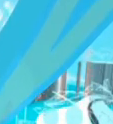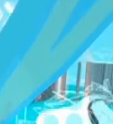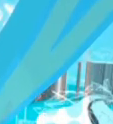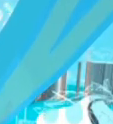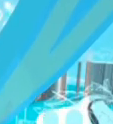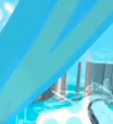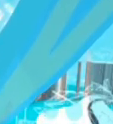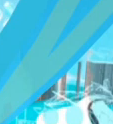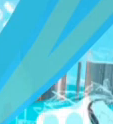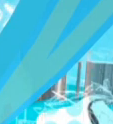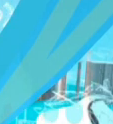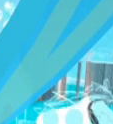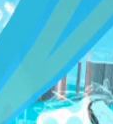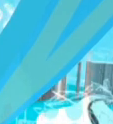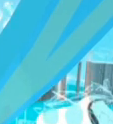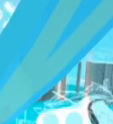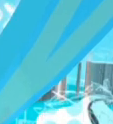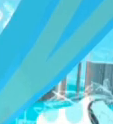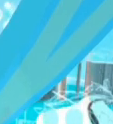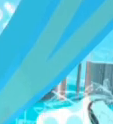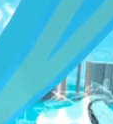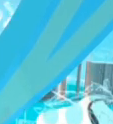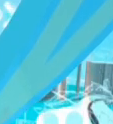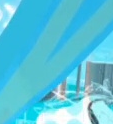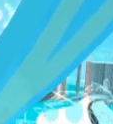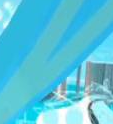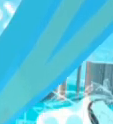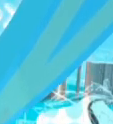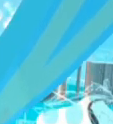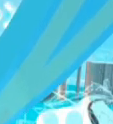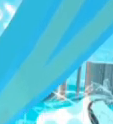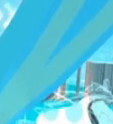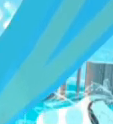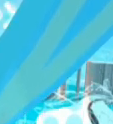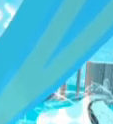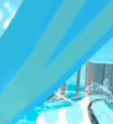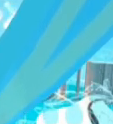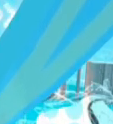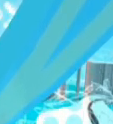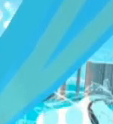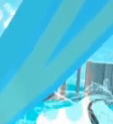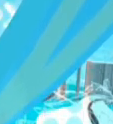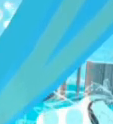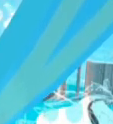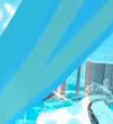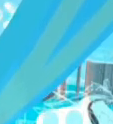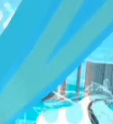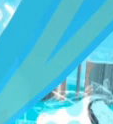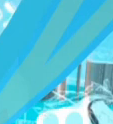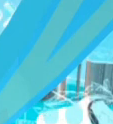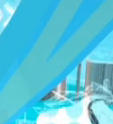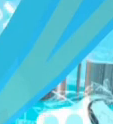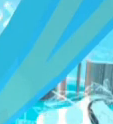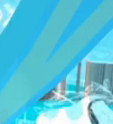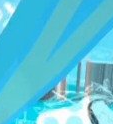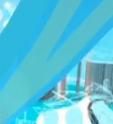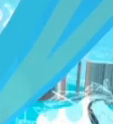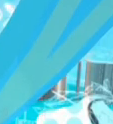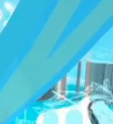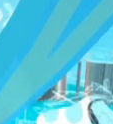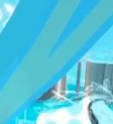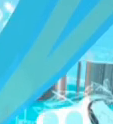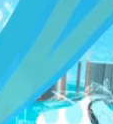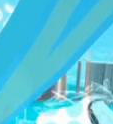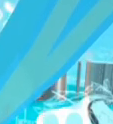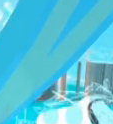diputados tienen disposición de ayudar con este tema, aprobarla con relativa facilidad. El